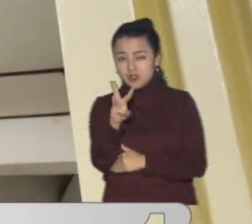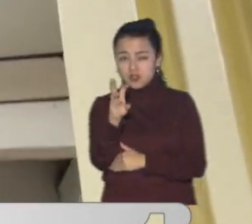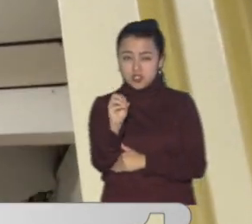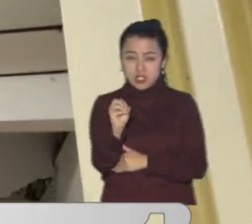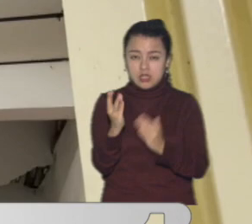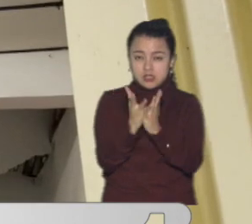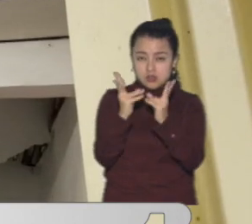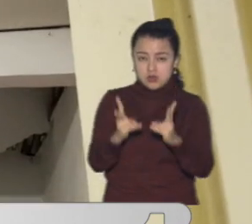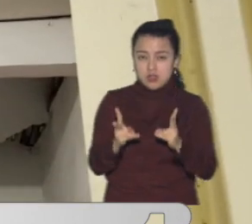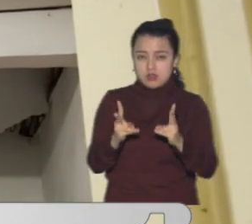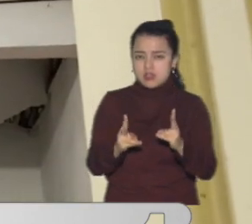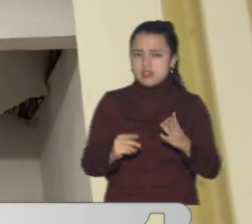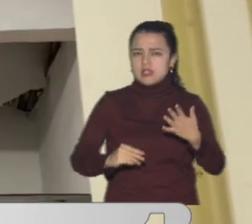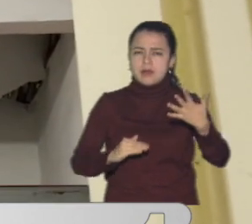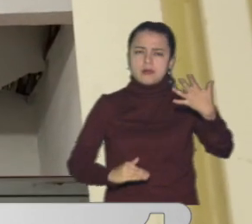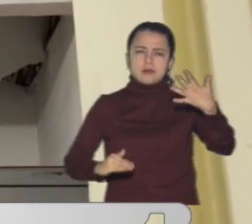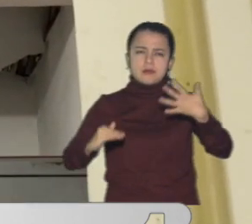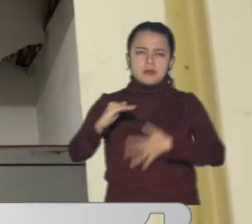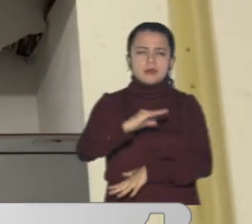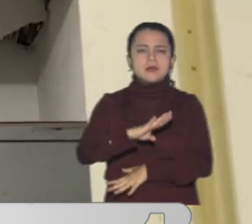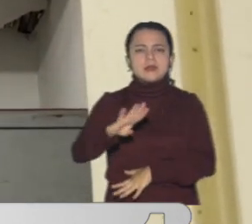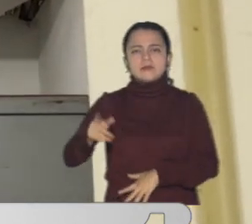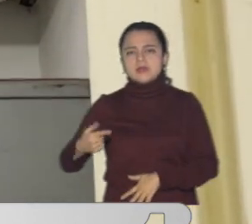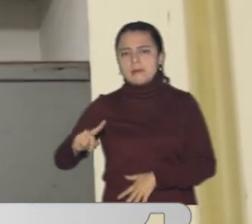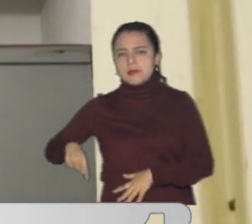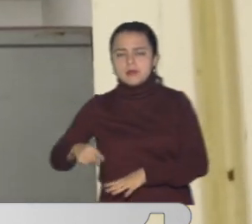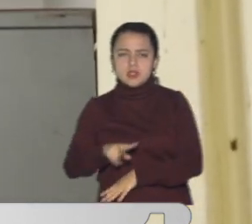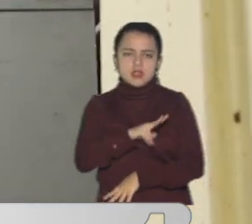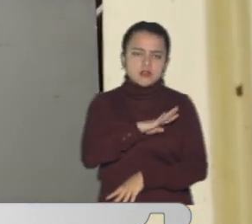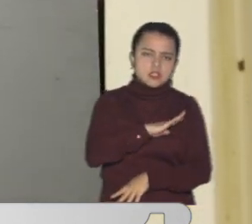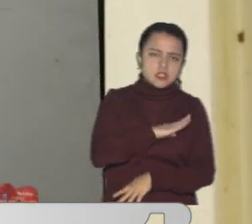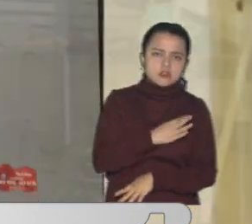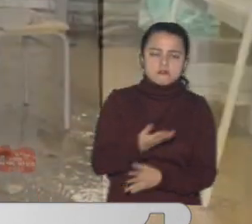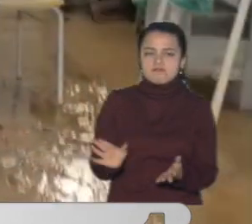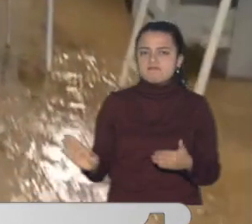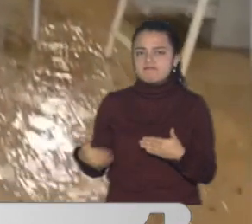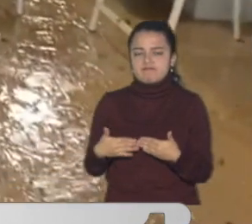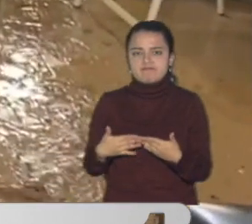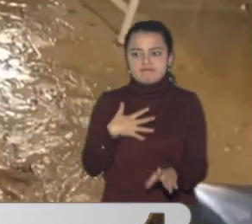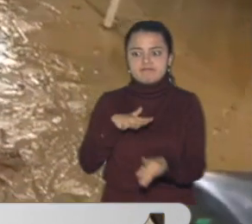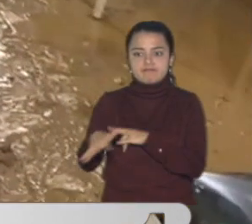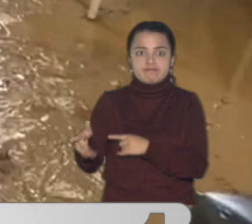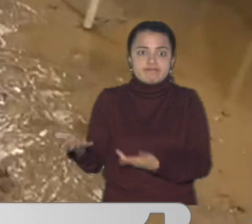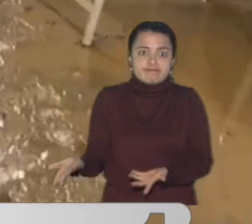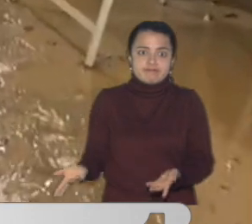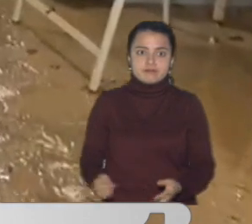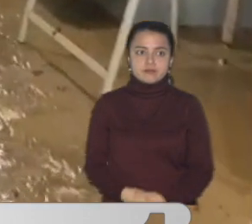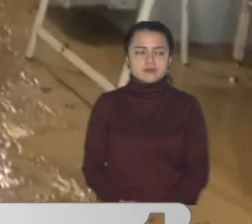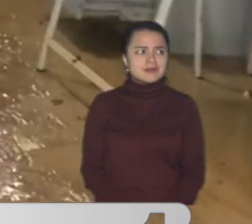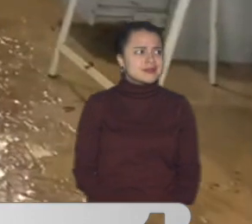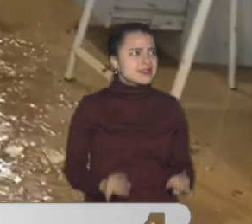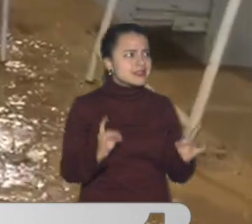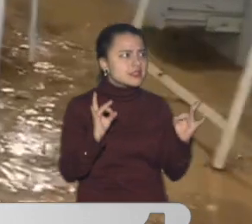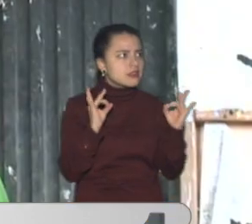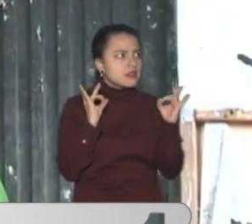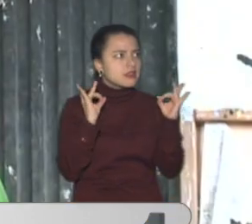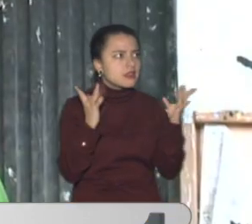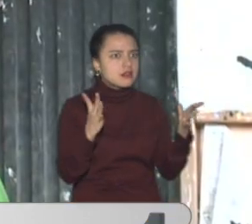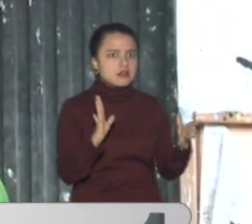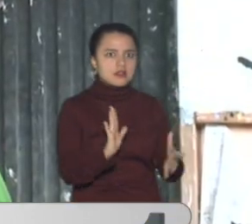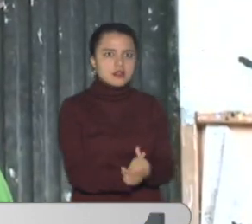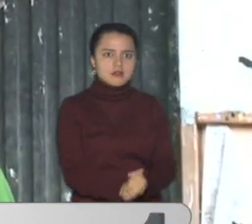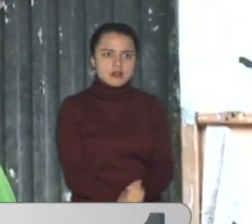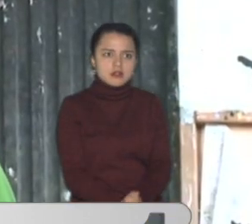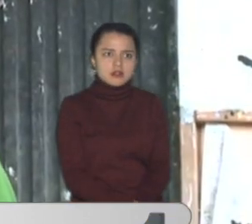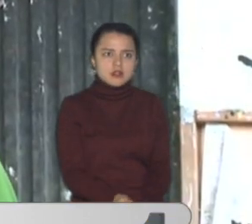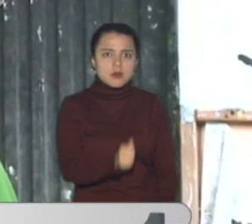octavo y noveno se vieron afectados con la suspensión indefinida de sus actividades académicas. Terrible, estamos muy afectados. Primero porque el